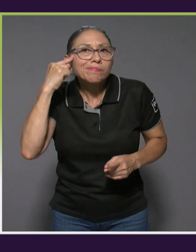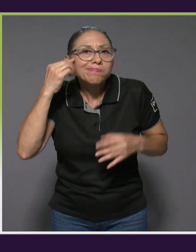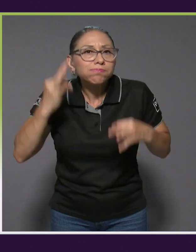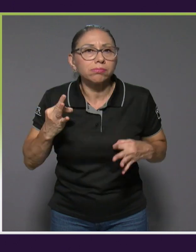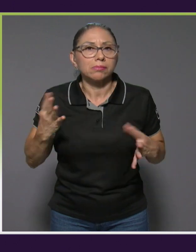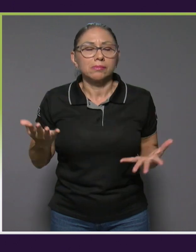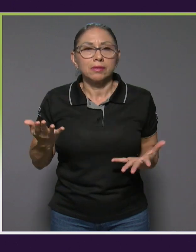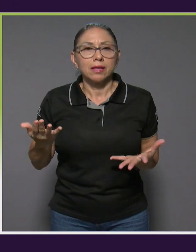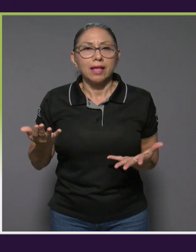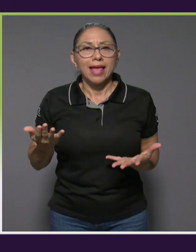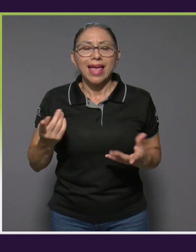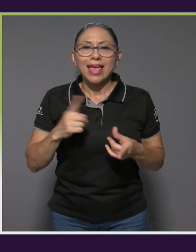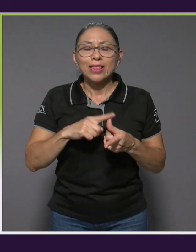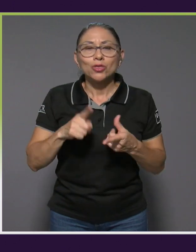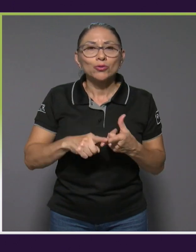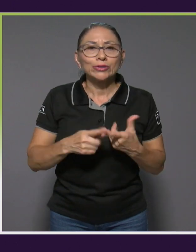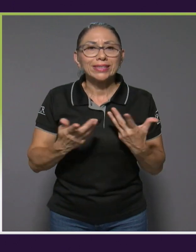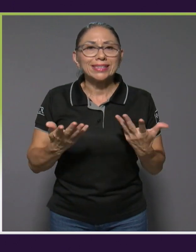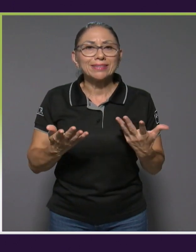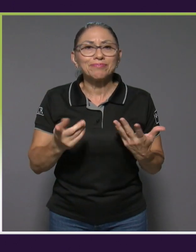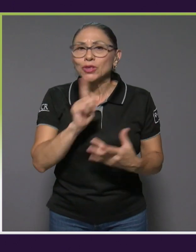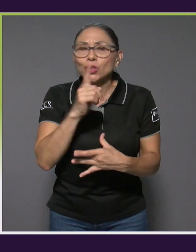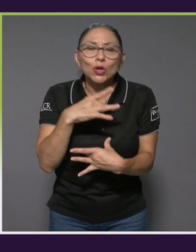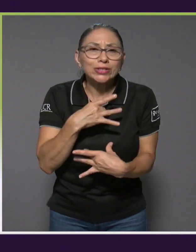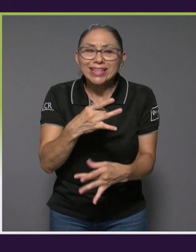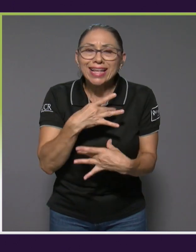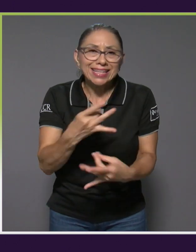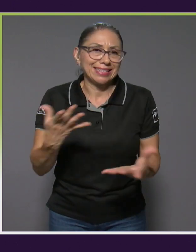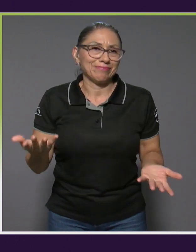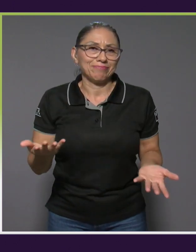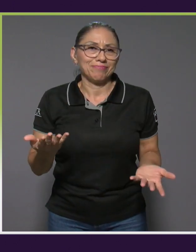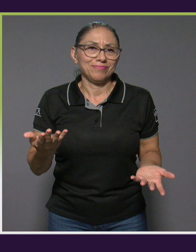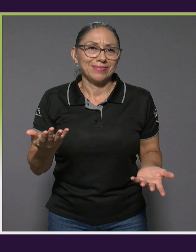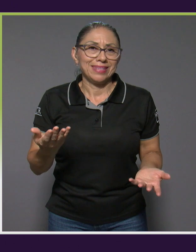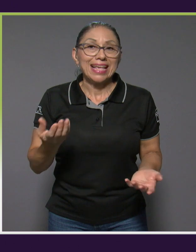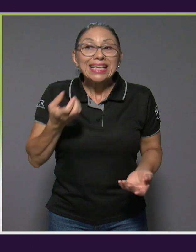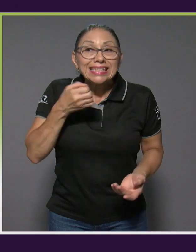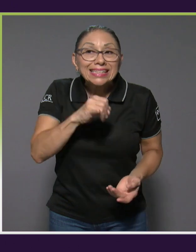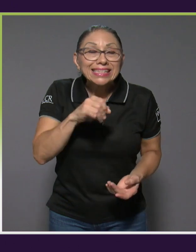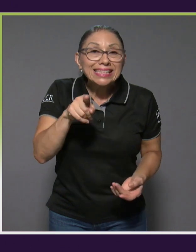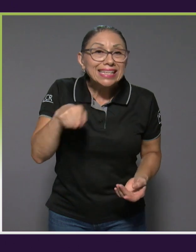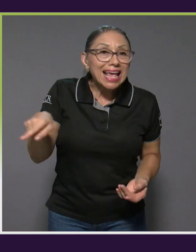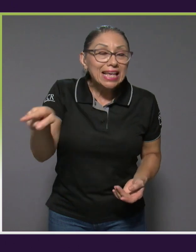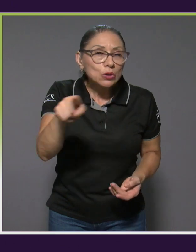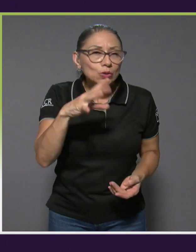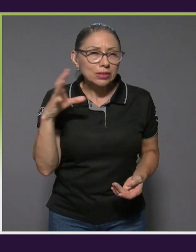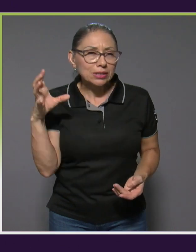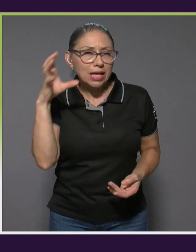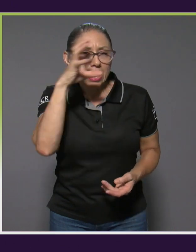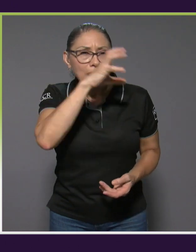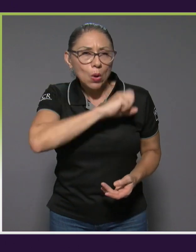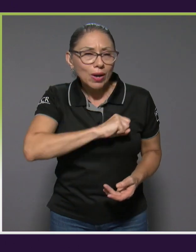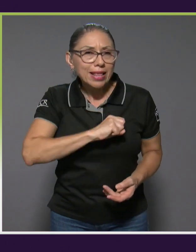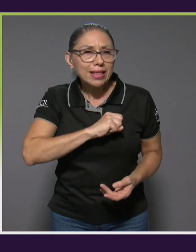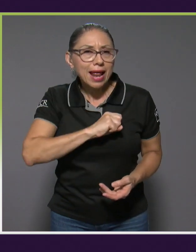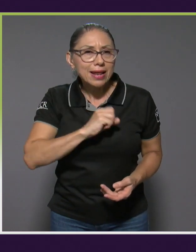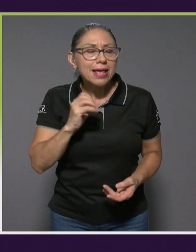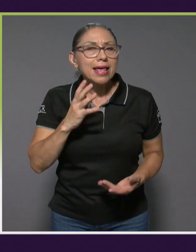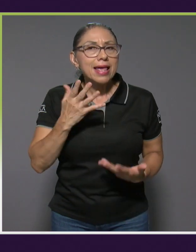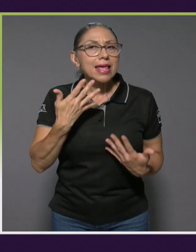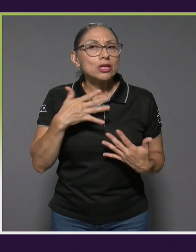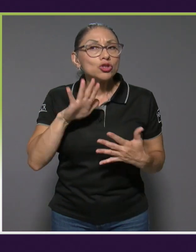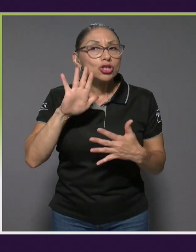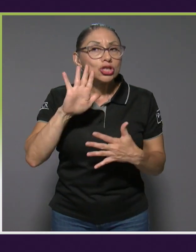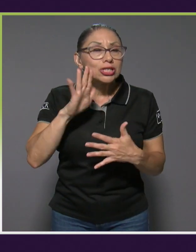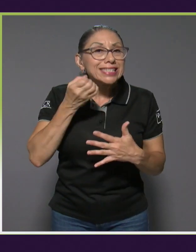entonces no se interesan y si se logran enterar y ven que su denuncia va a afectar a